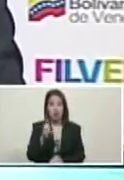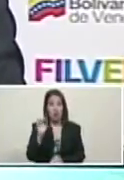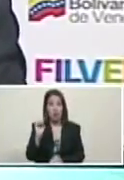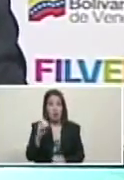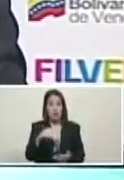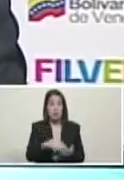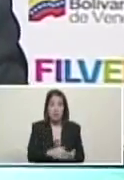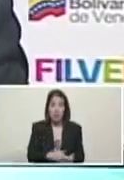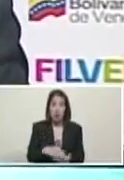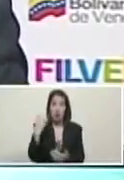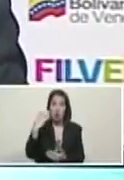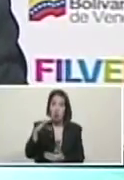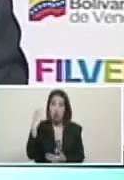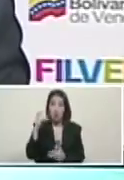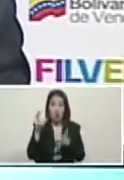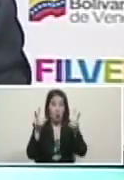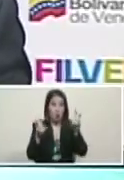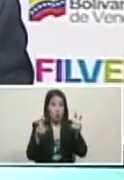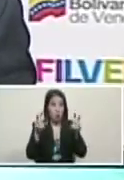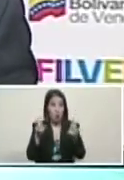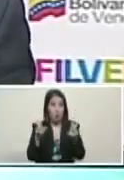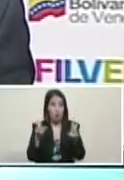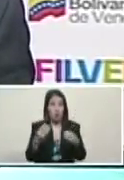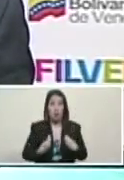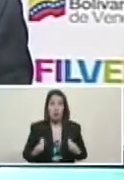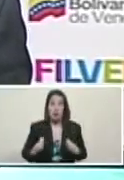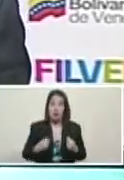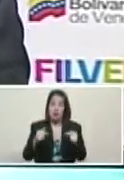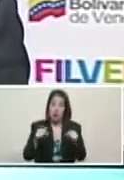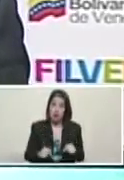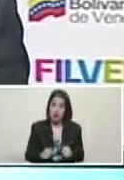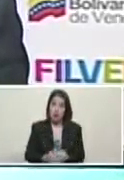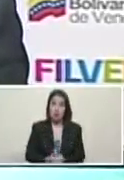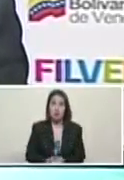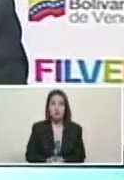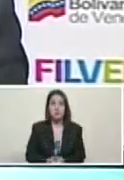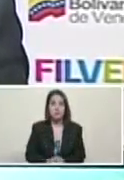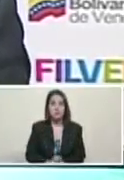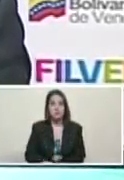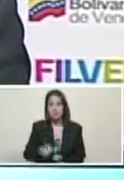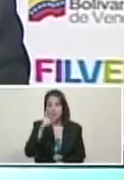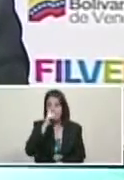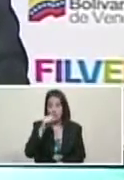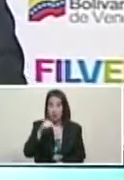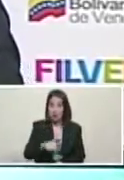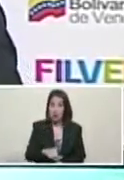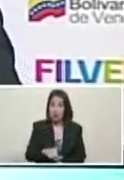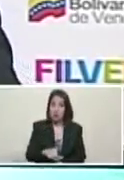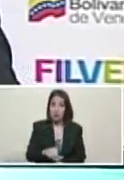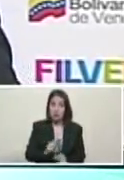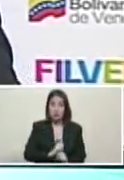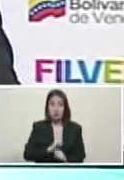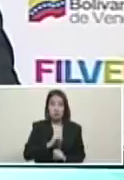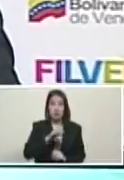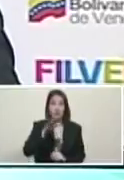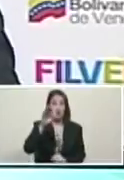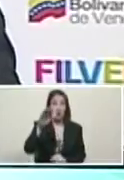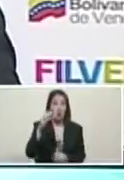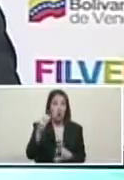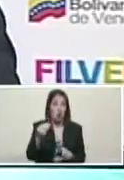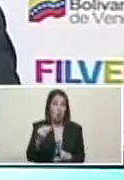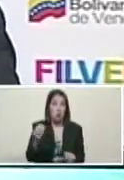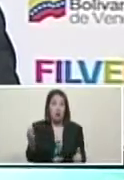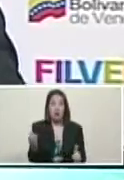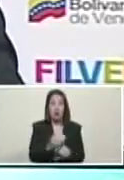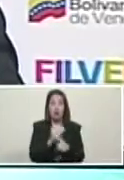nuevos, migrantes que ya viven en Venezuela, compañeros. Y este año la proyección dice que va a alcanzar